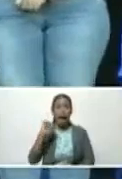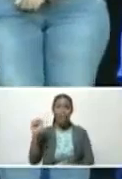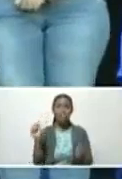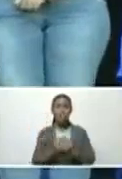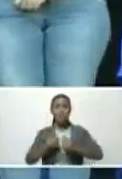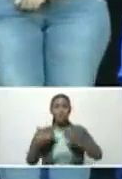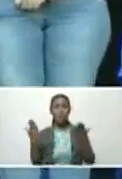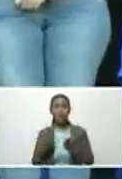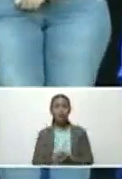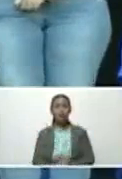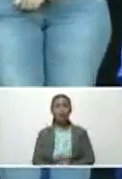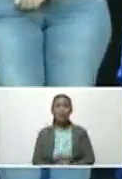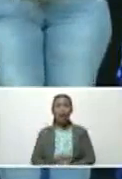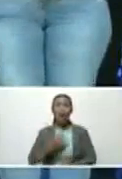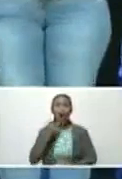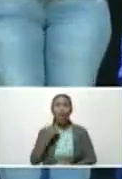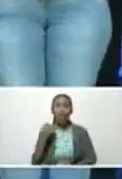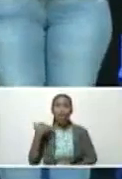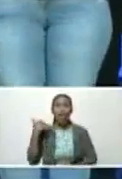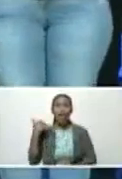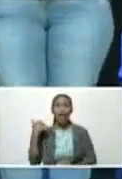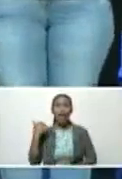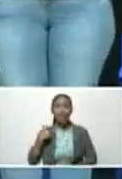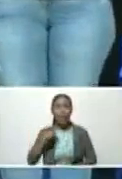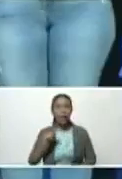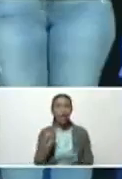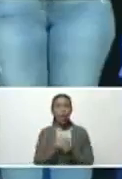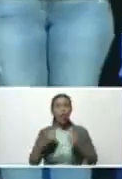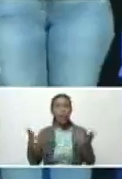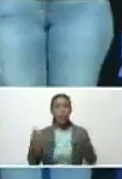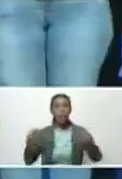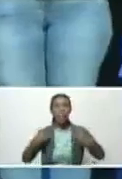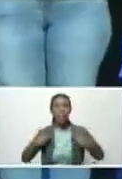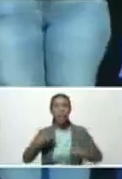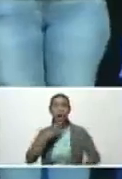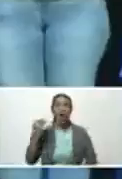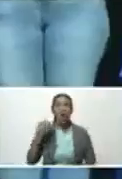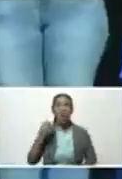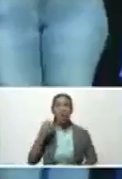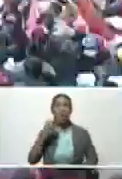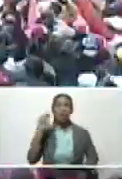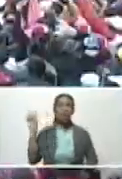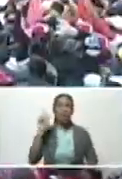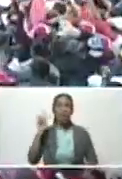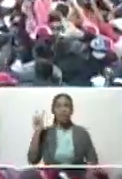qué, la juventud tiene con qué, ¡que viva la juventud de Venezuela!